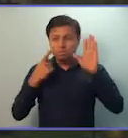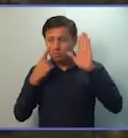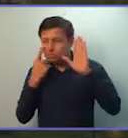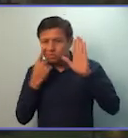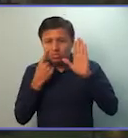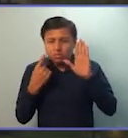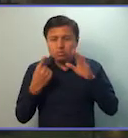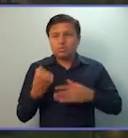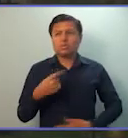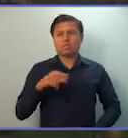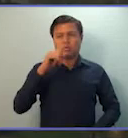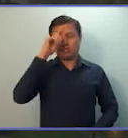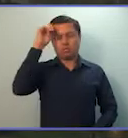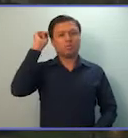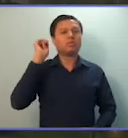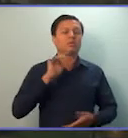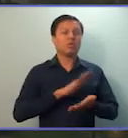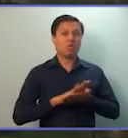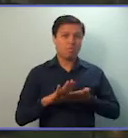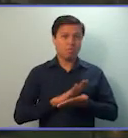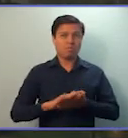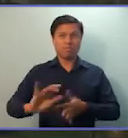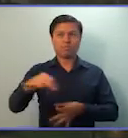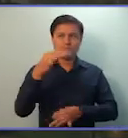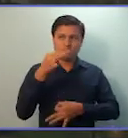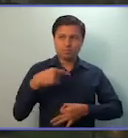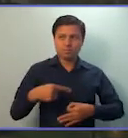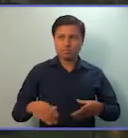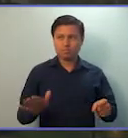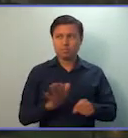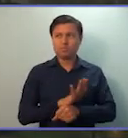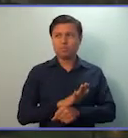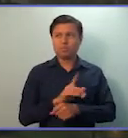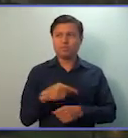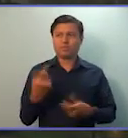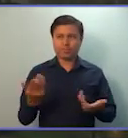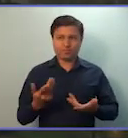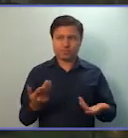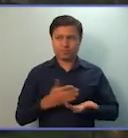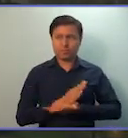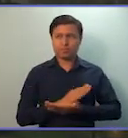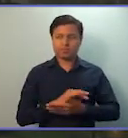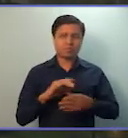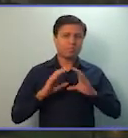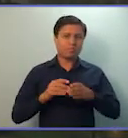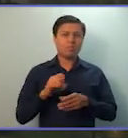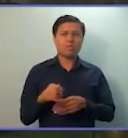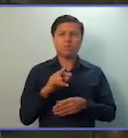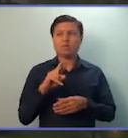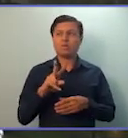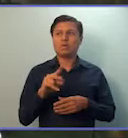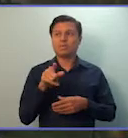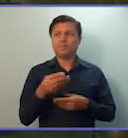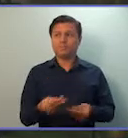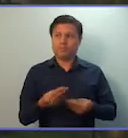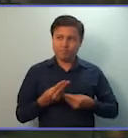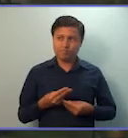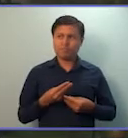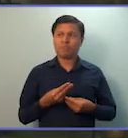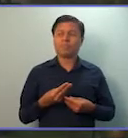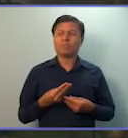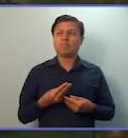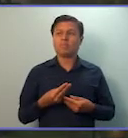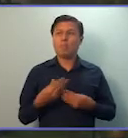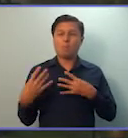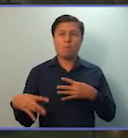va a tener una copia del acta de cierre escrutinio que se va a levantar en la junta receptora de votos entonces eso la edad este es